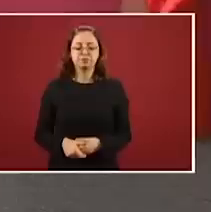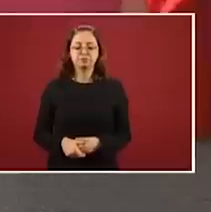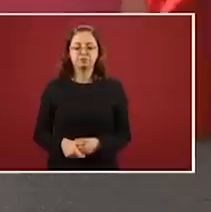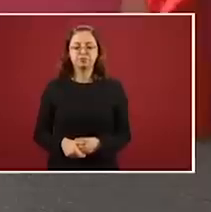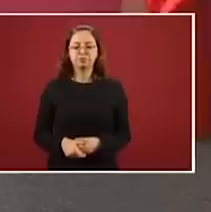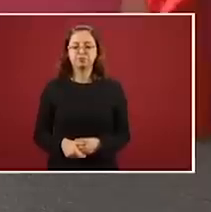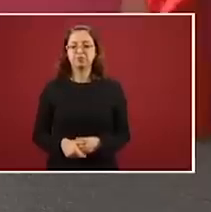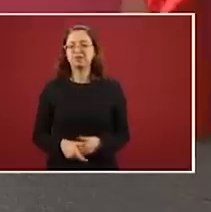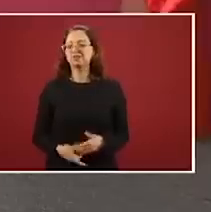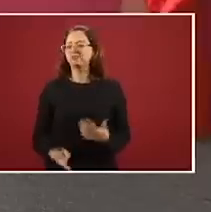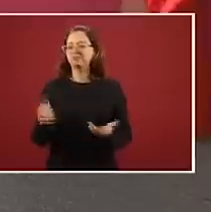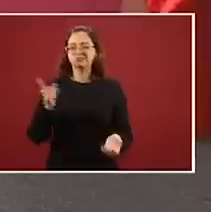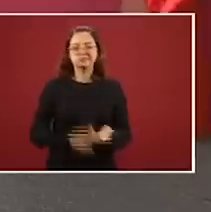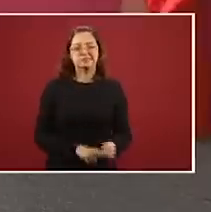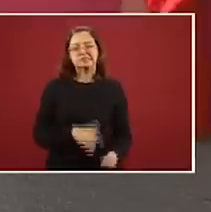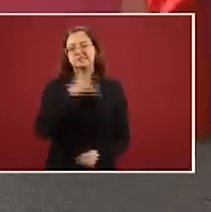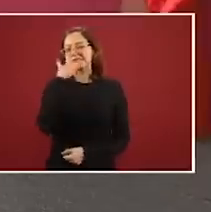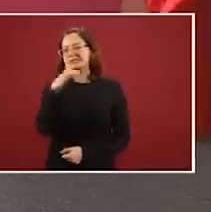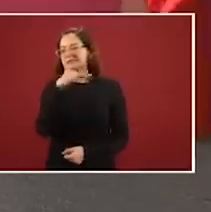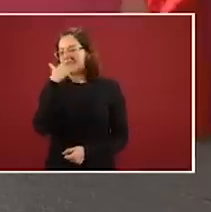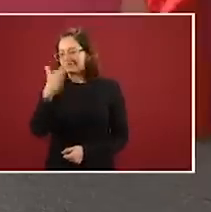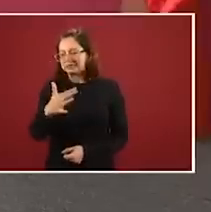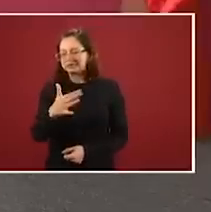Hubieron actos de corrupción.